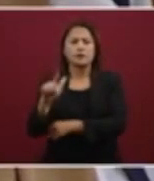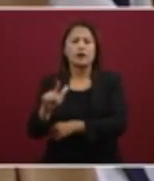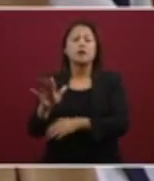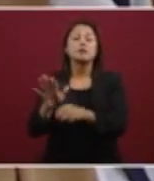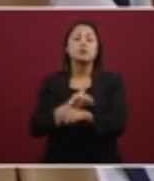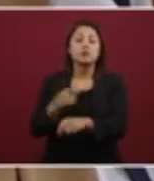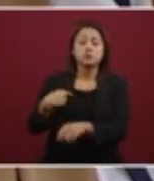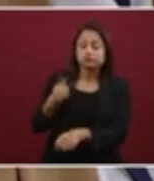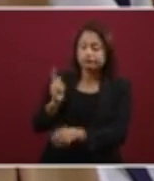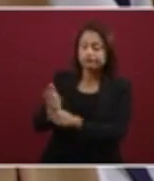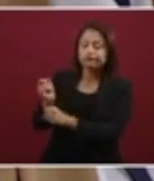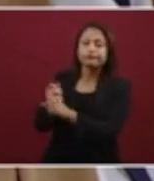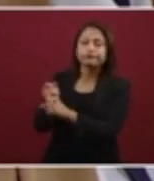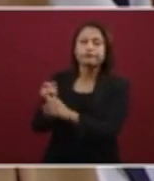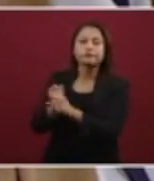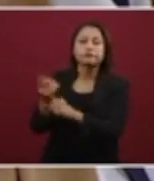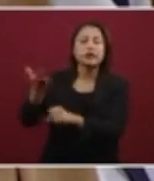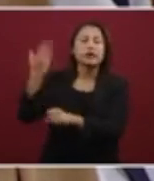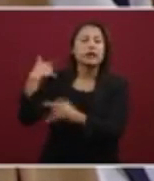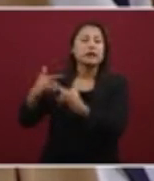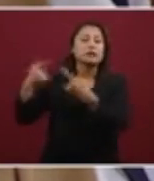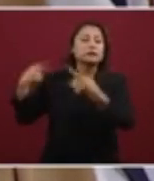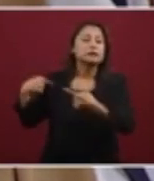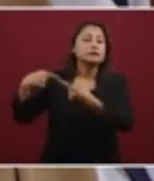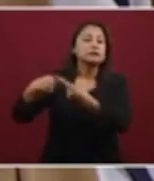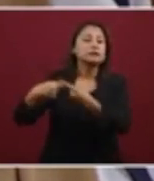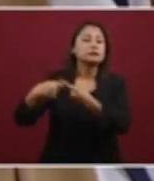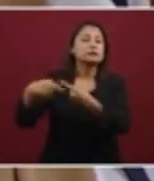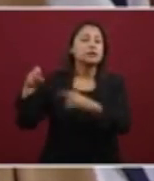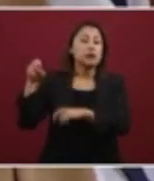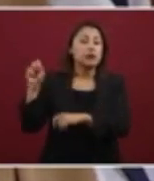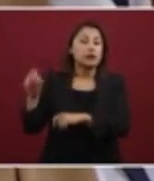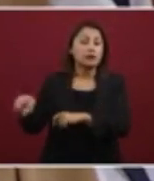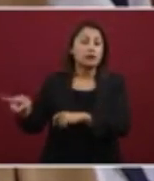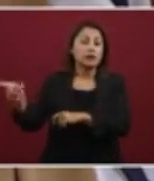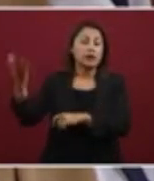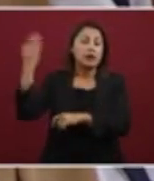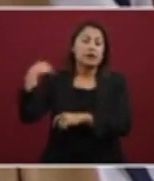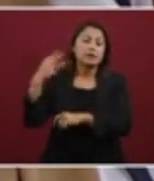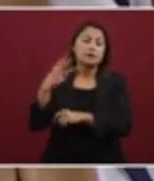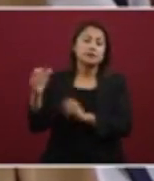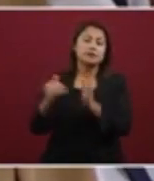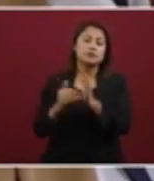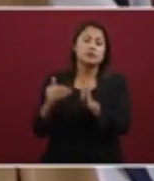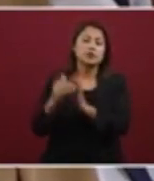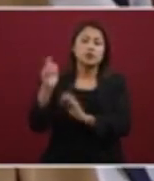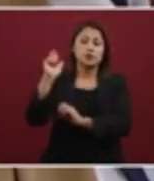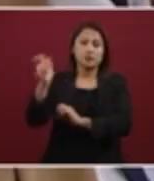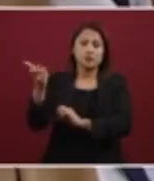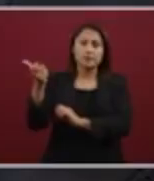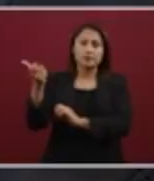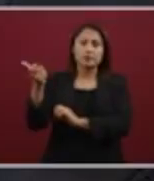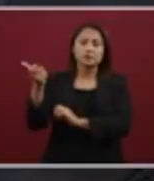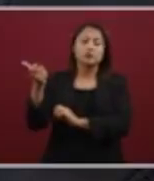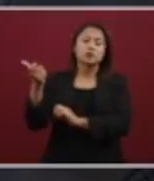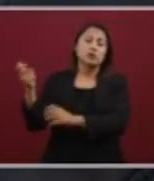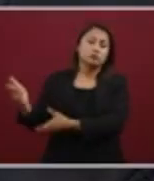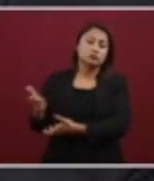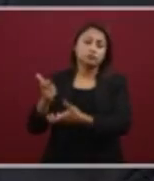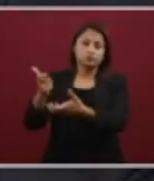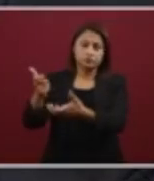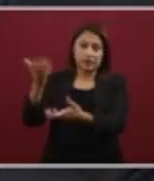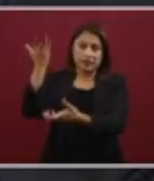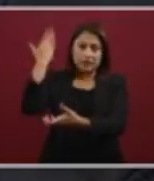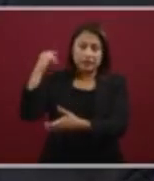del organismo, se le daban alrededor de 300 millones de pesos el gobierno mexicano, pero era dinero por debajo del agua, que no había mecanismo